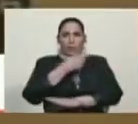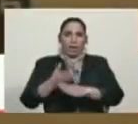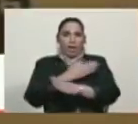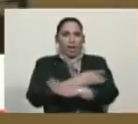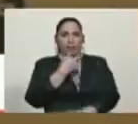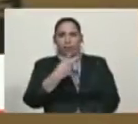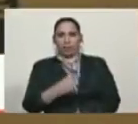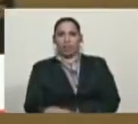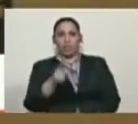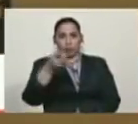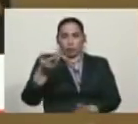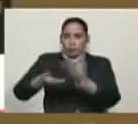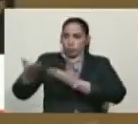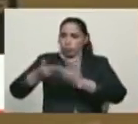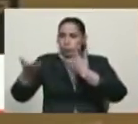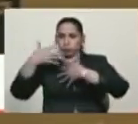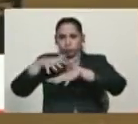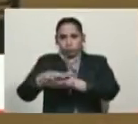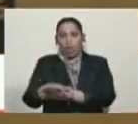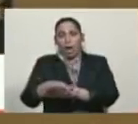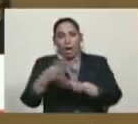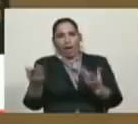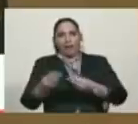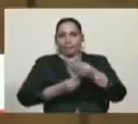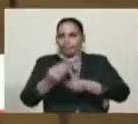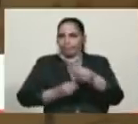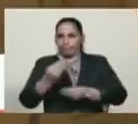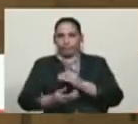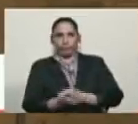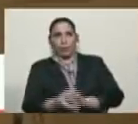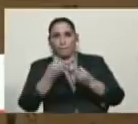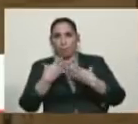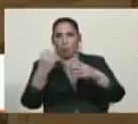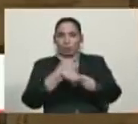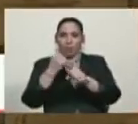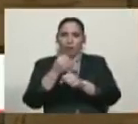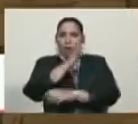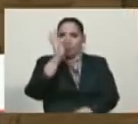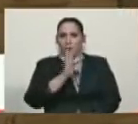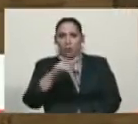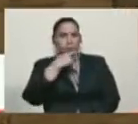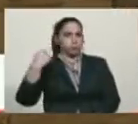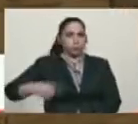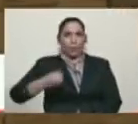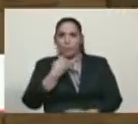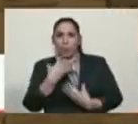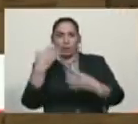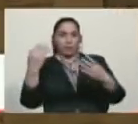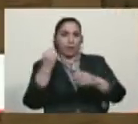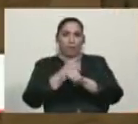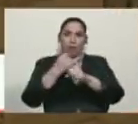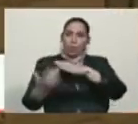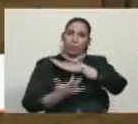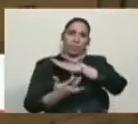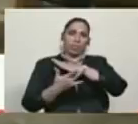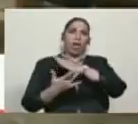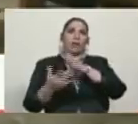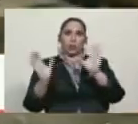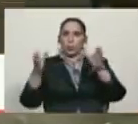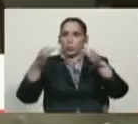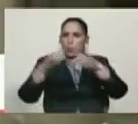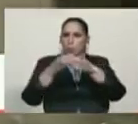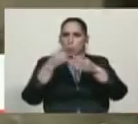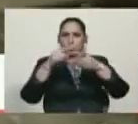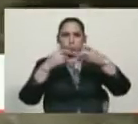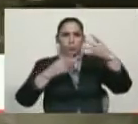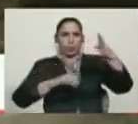esta cooperación que se viene dando en el ámbito del buen trabajo con la federación rusa del buen trabajo técnico hecho por americana de salud y el sistema